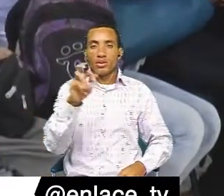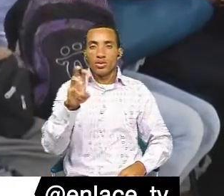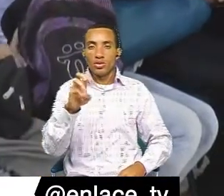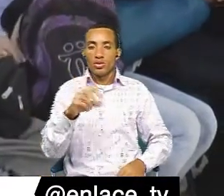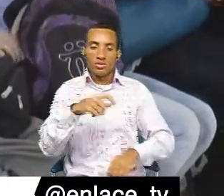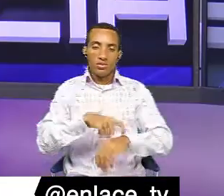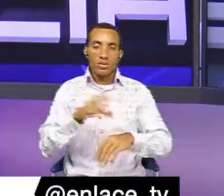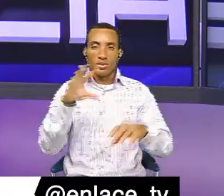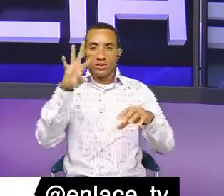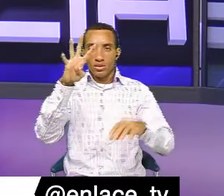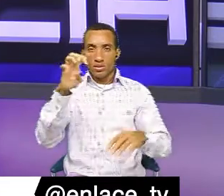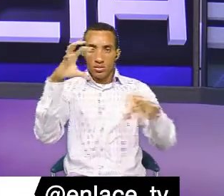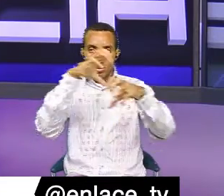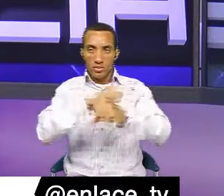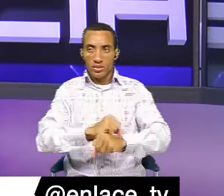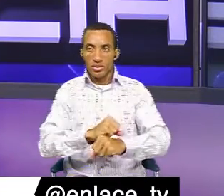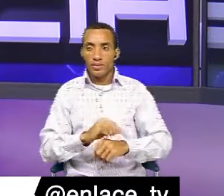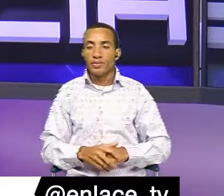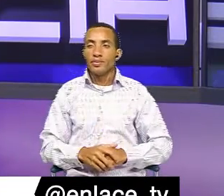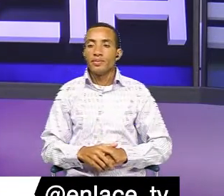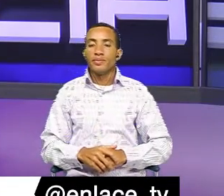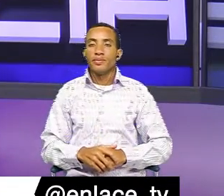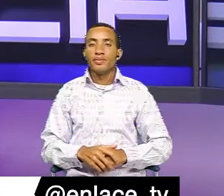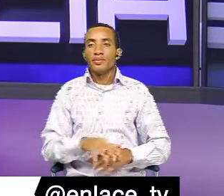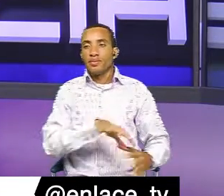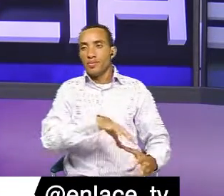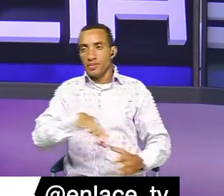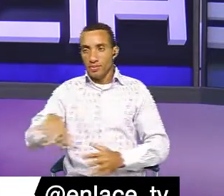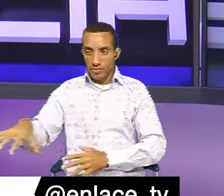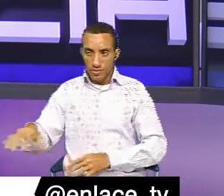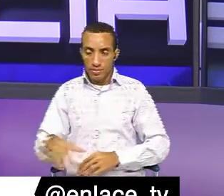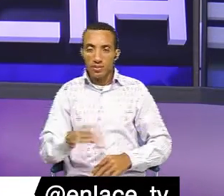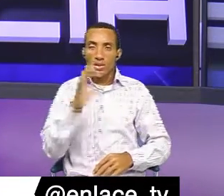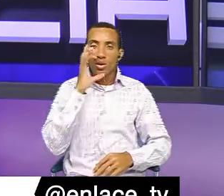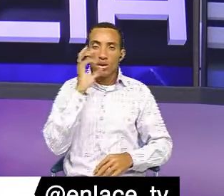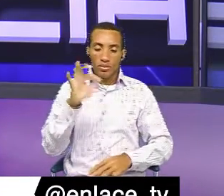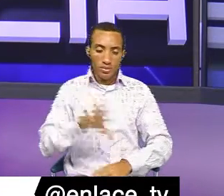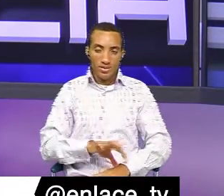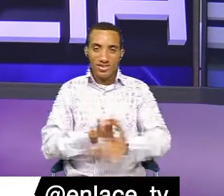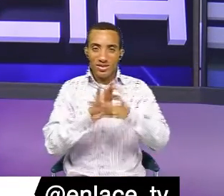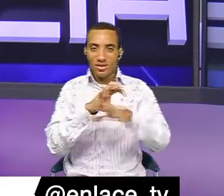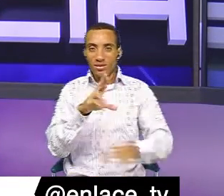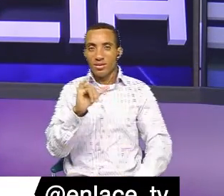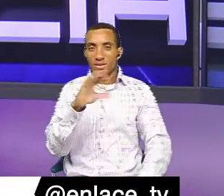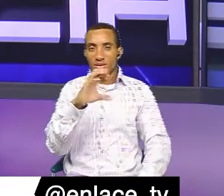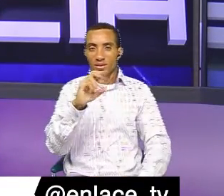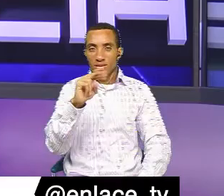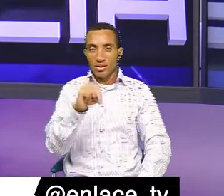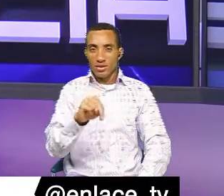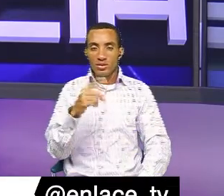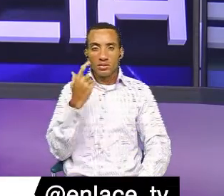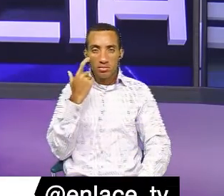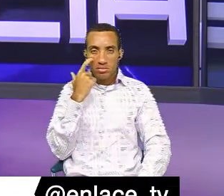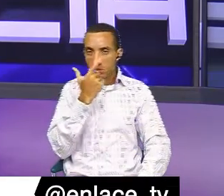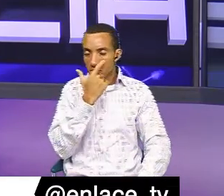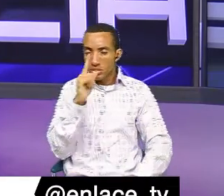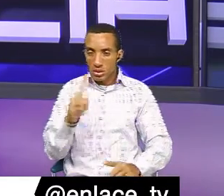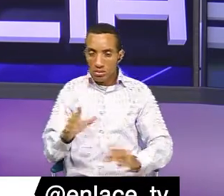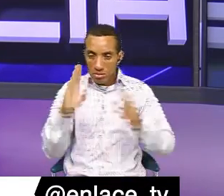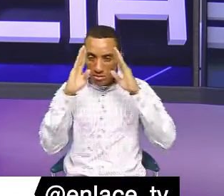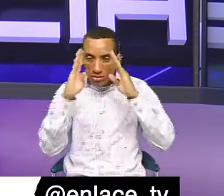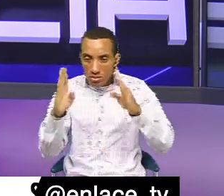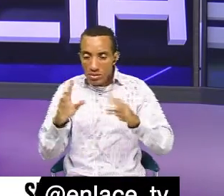mañana. El Centro Ocular del Dr. Rincón realizará una nueva jornada visual en Barranca Bermeja. Sus servicios están dirigidos a personas